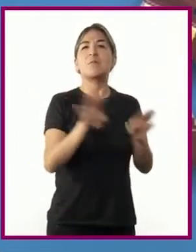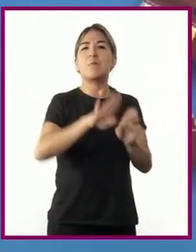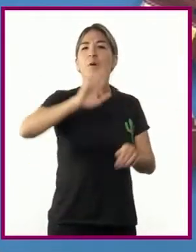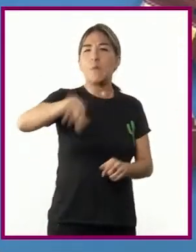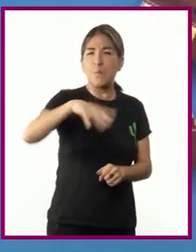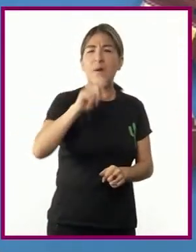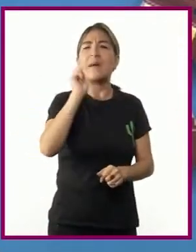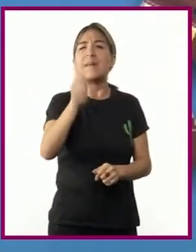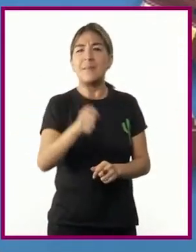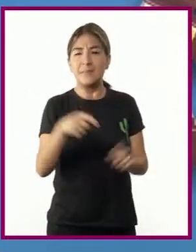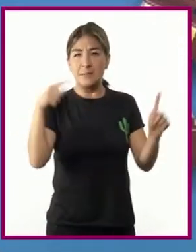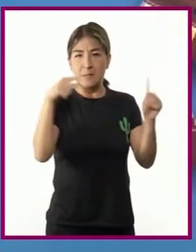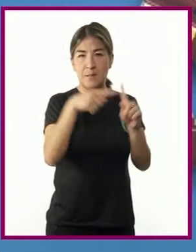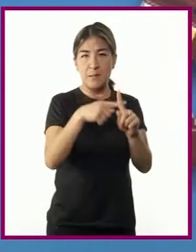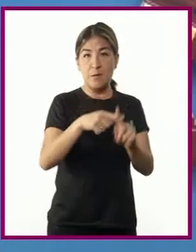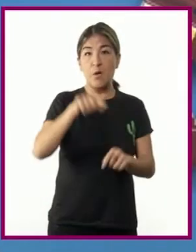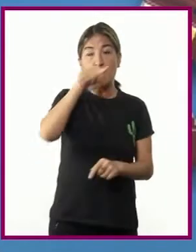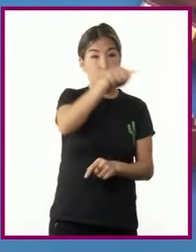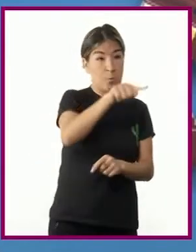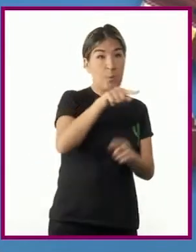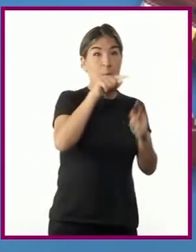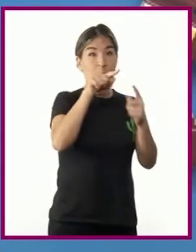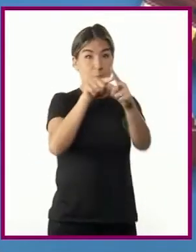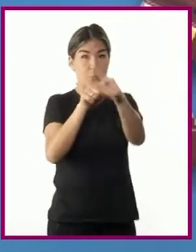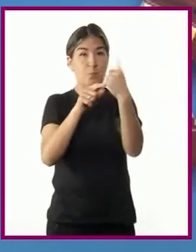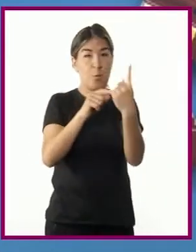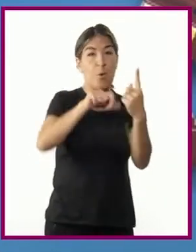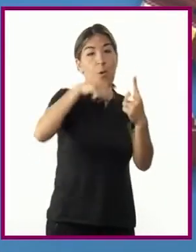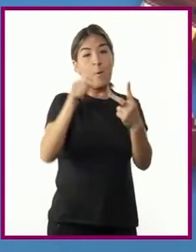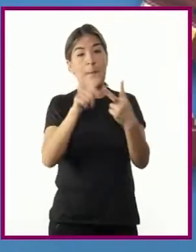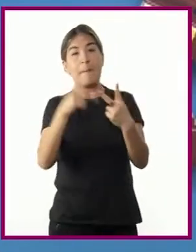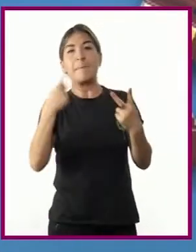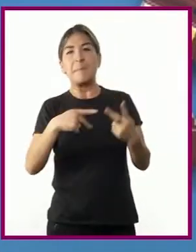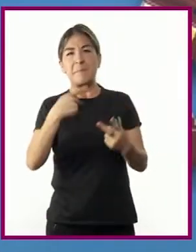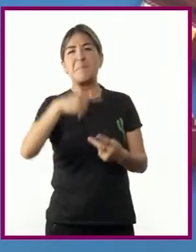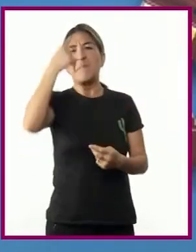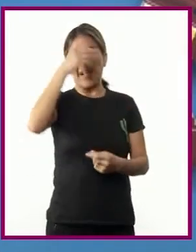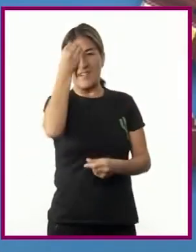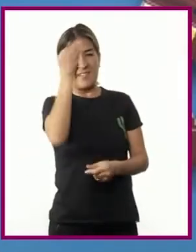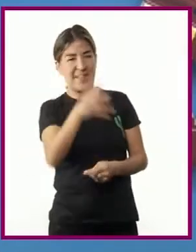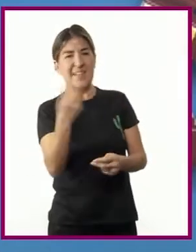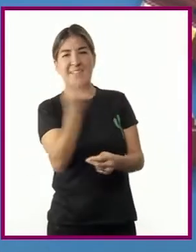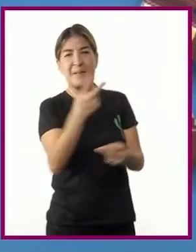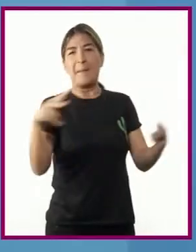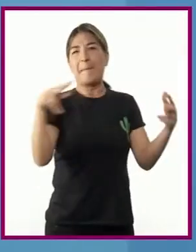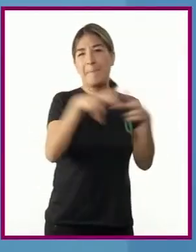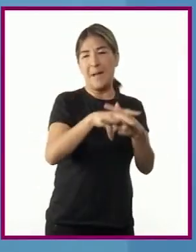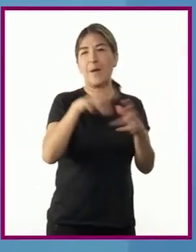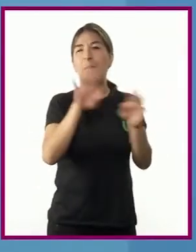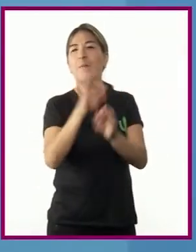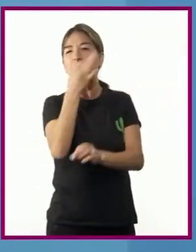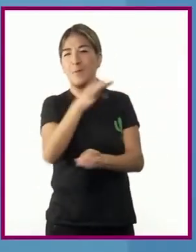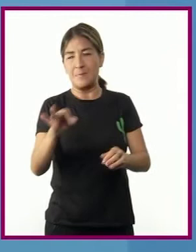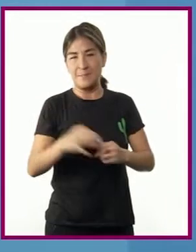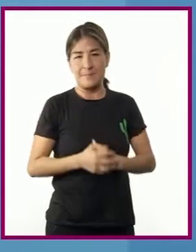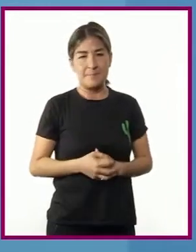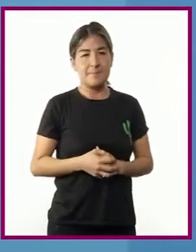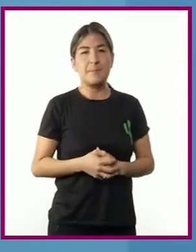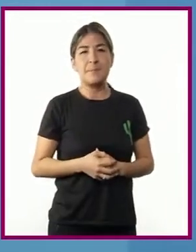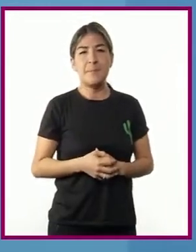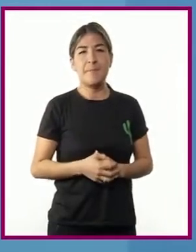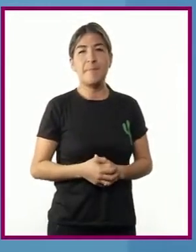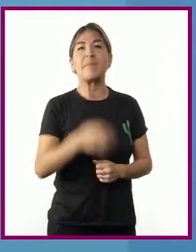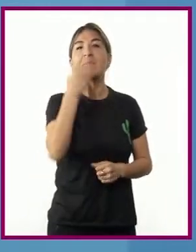que ustedes y la otra persona se agredan de manera física y verbal. Ante